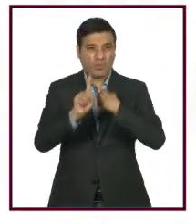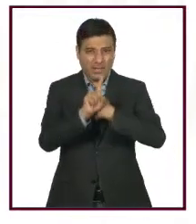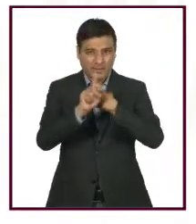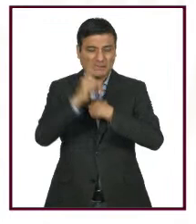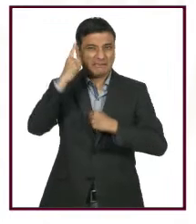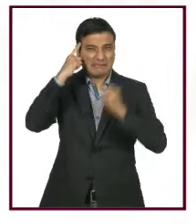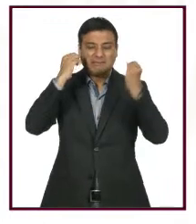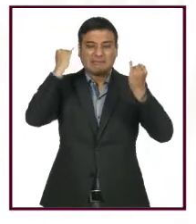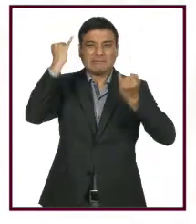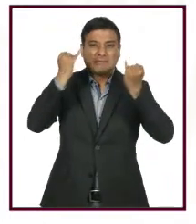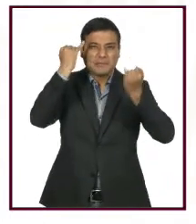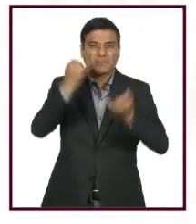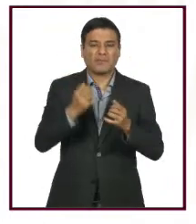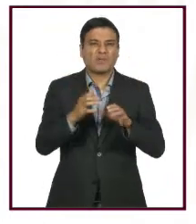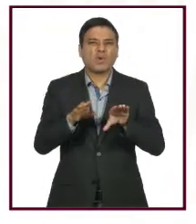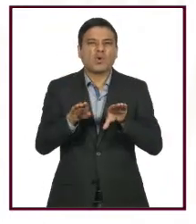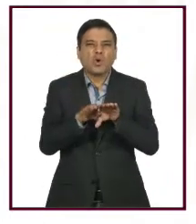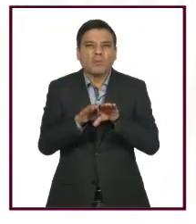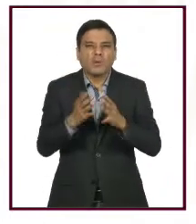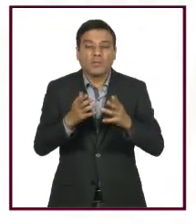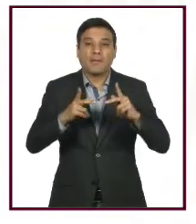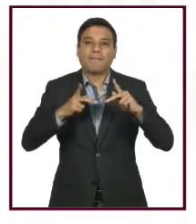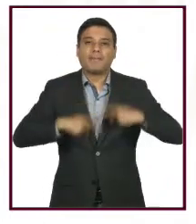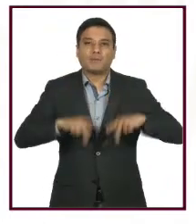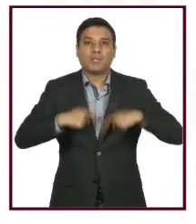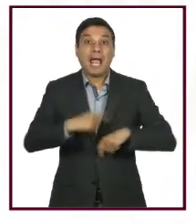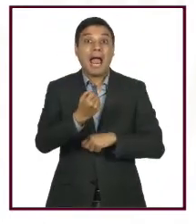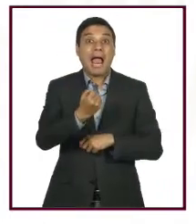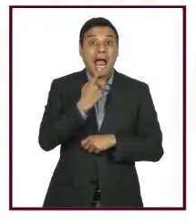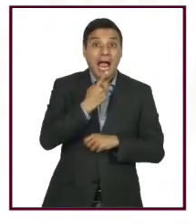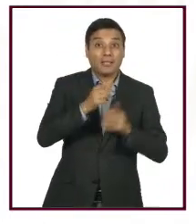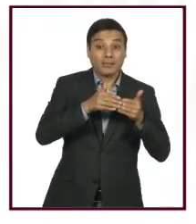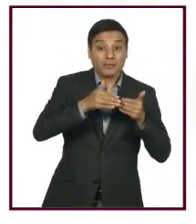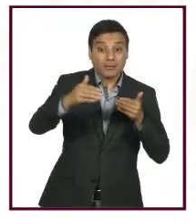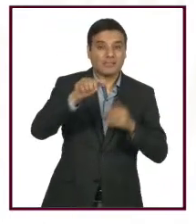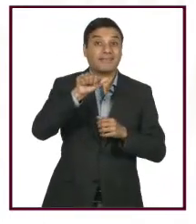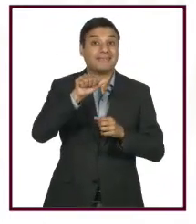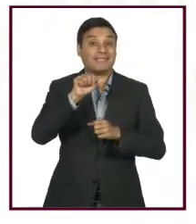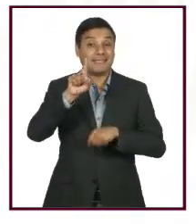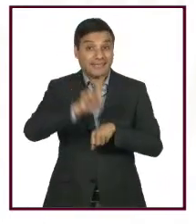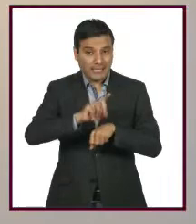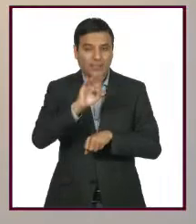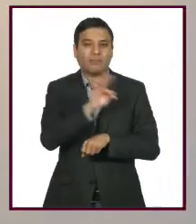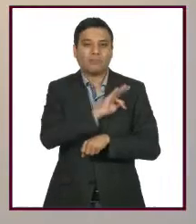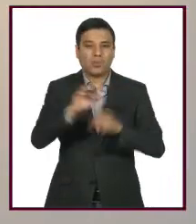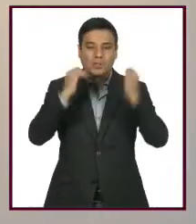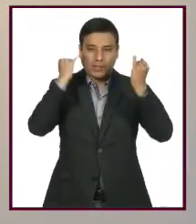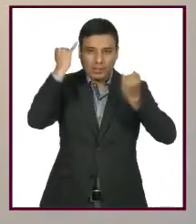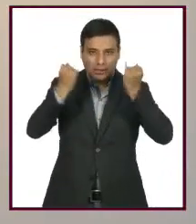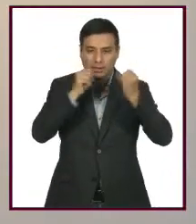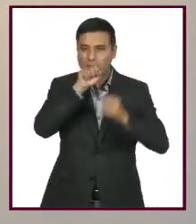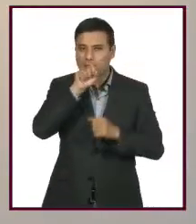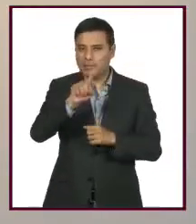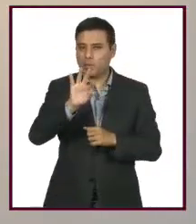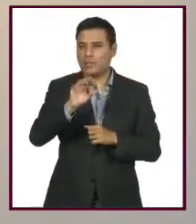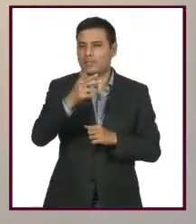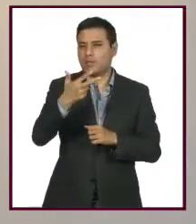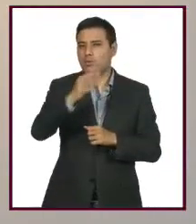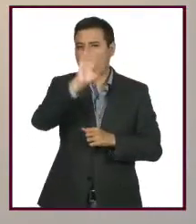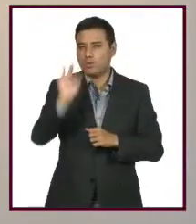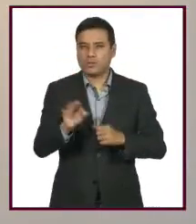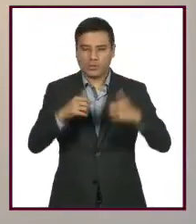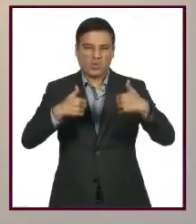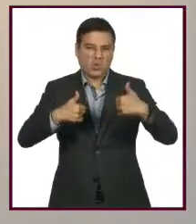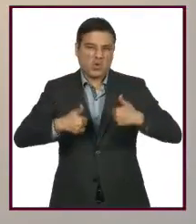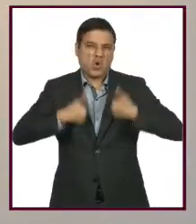de 16 días de consumo continuo de esta sustancia, hasta el 48%. Por ejemplo, se ha visto adolescentes que